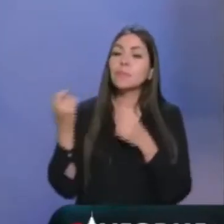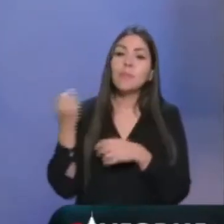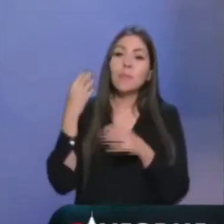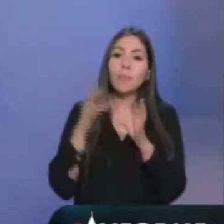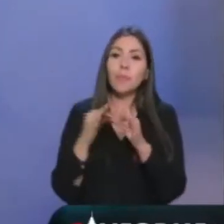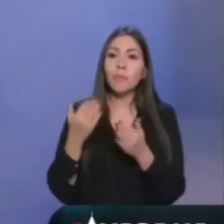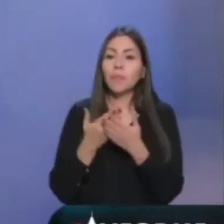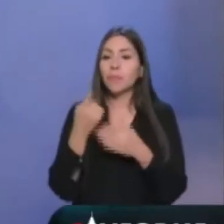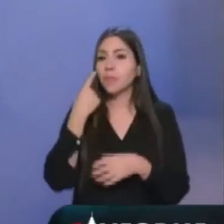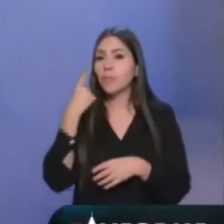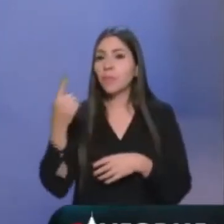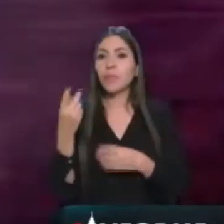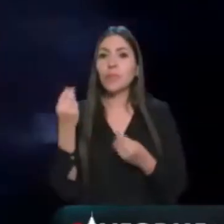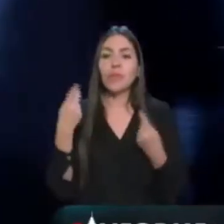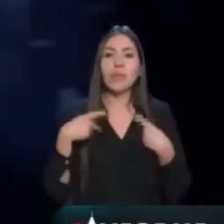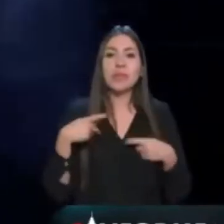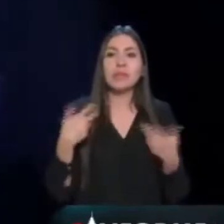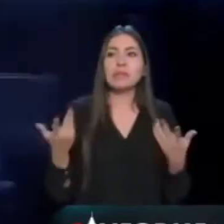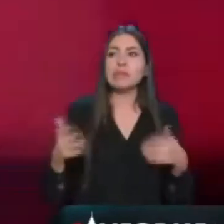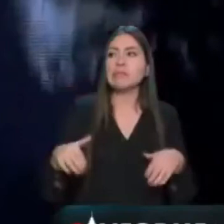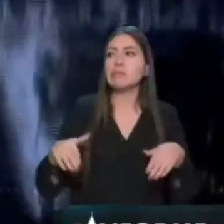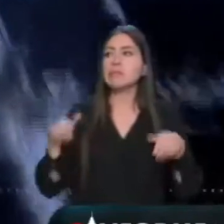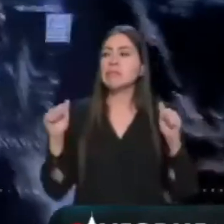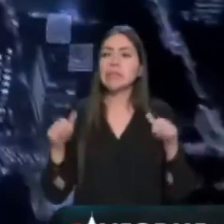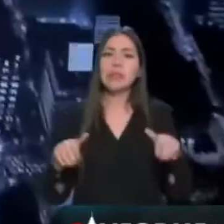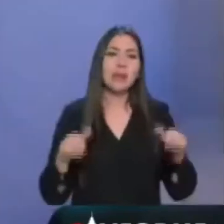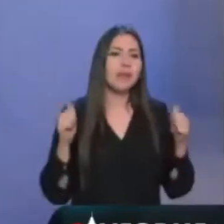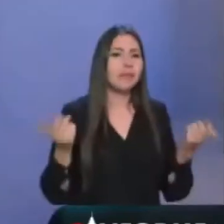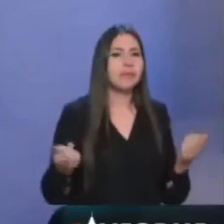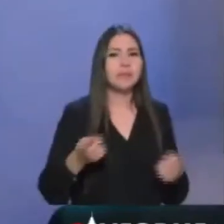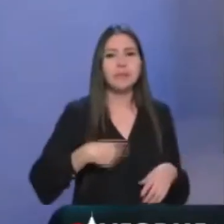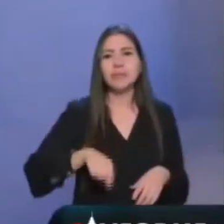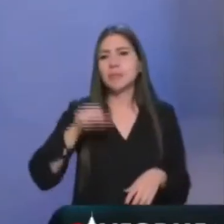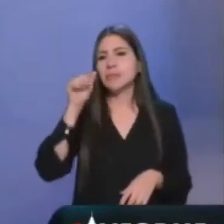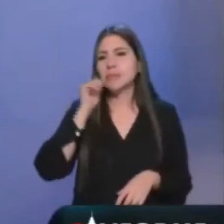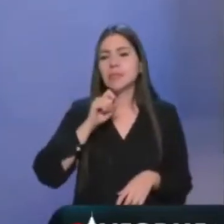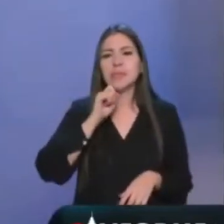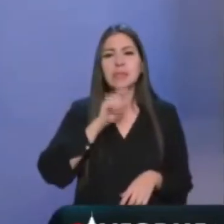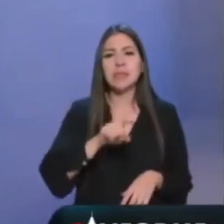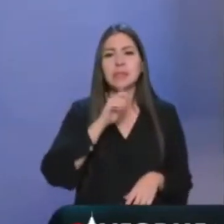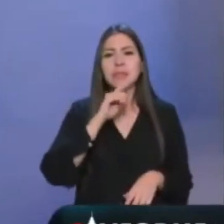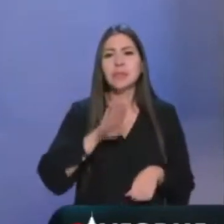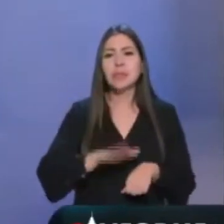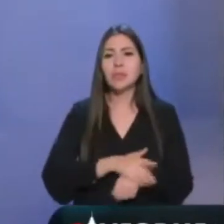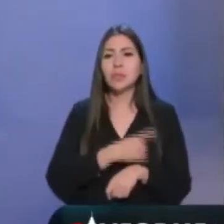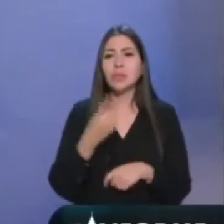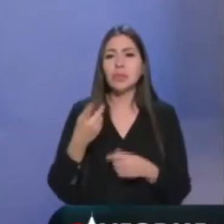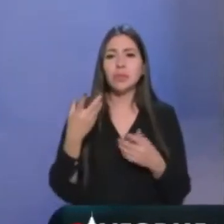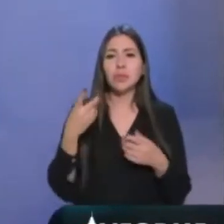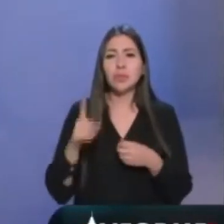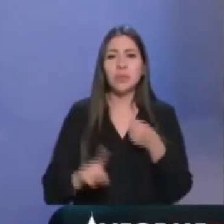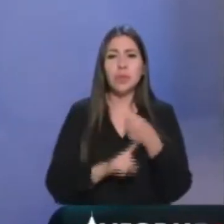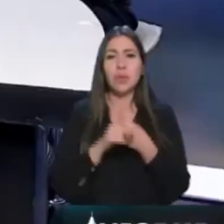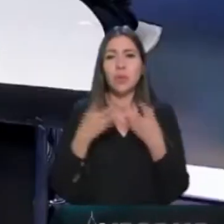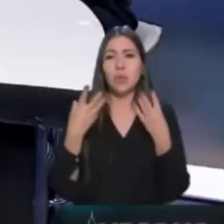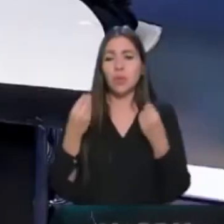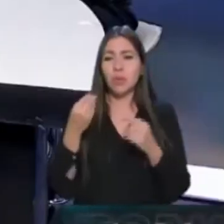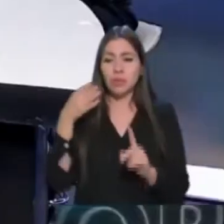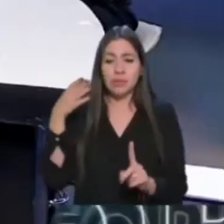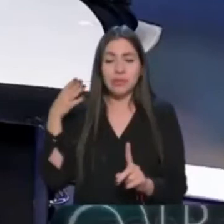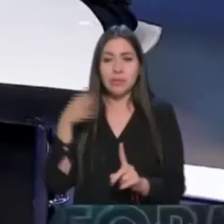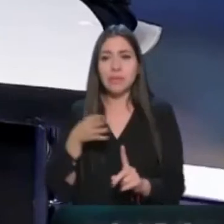que muchos se están echando para atrás, es que es lo mismo de siempre. Y sí, frente a la dimensión del problema ya hay